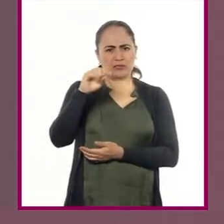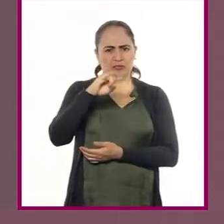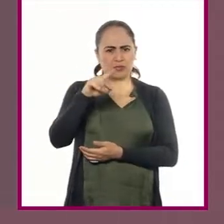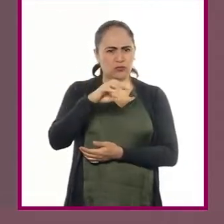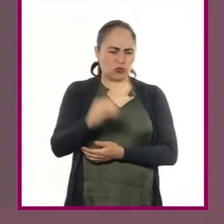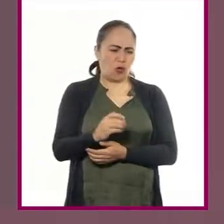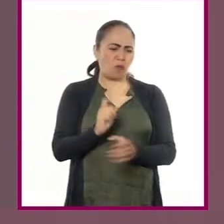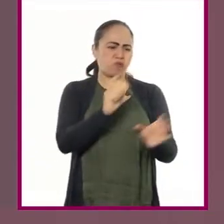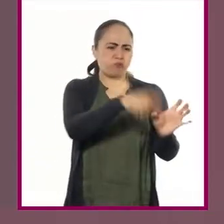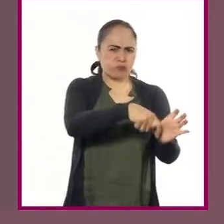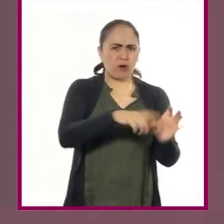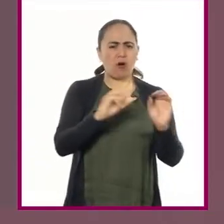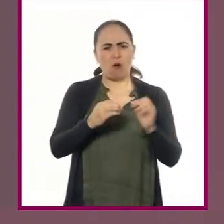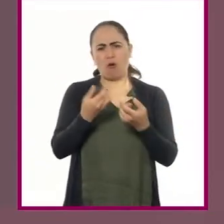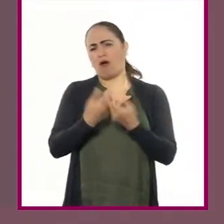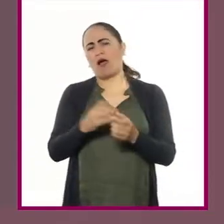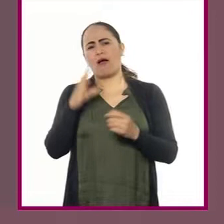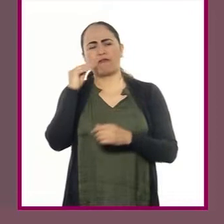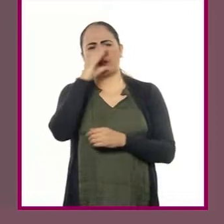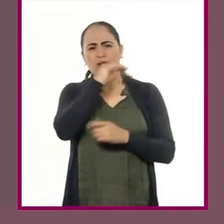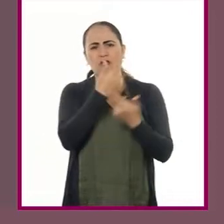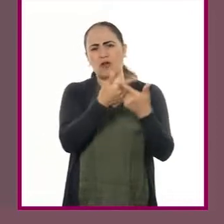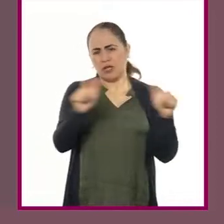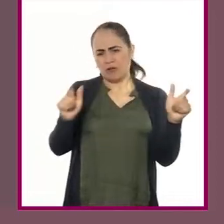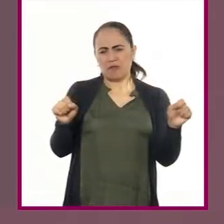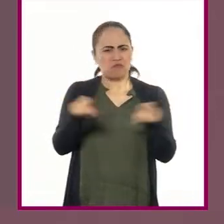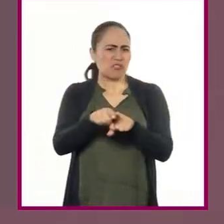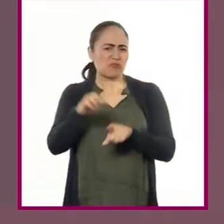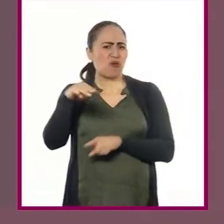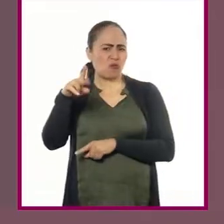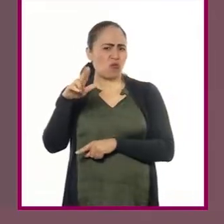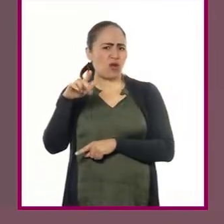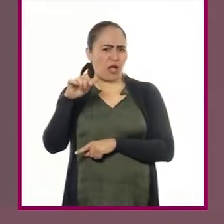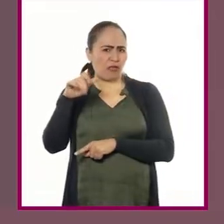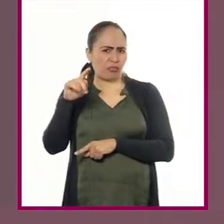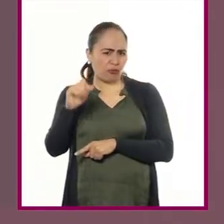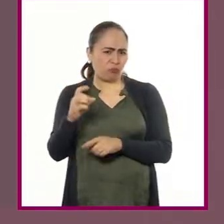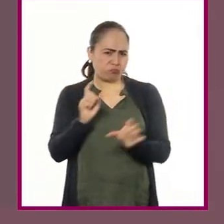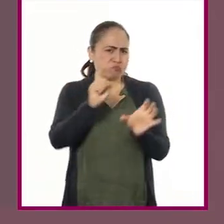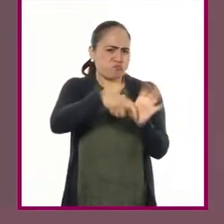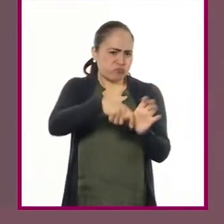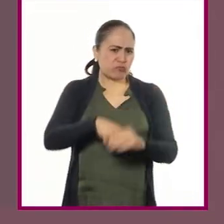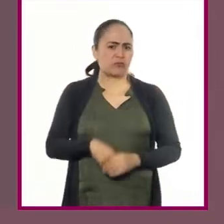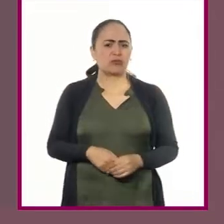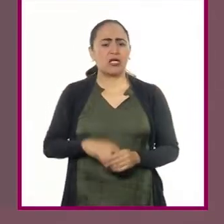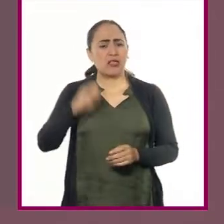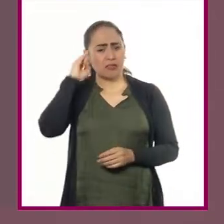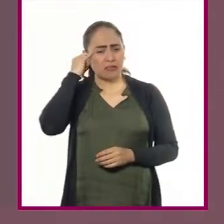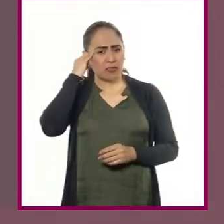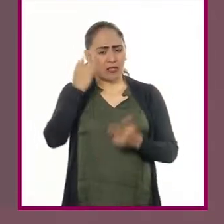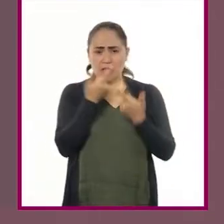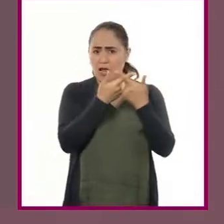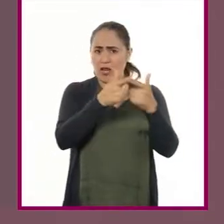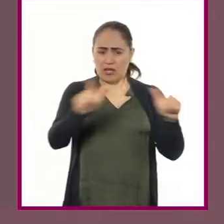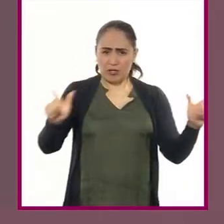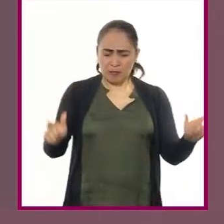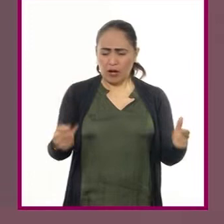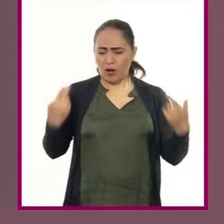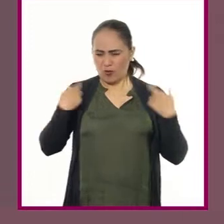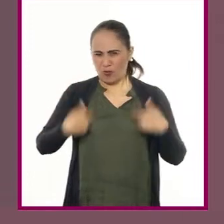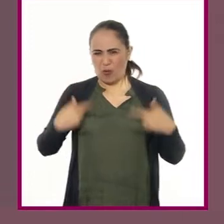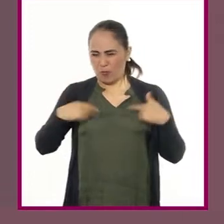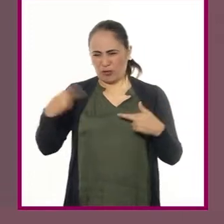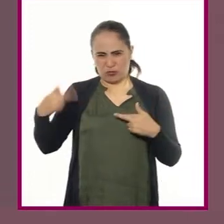africano libre como mulato, y un indígena libre, sin pueblo que lo sujetara, vestido a la española y hablando en